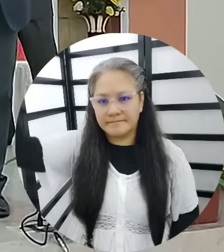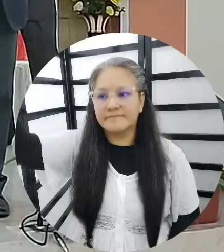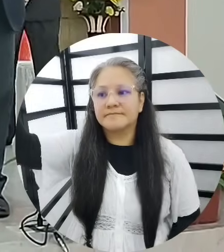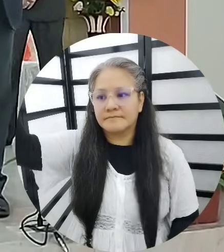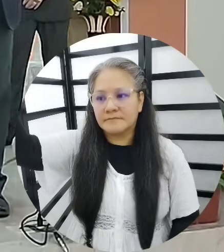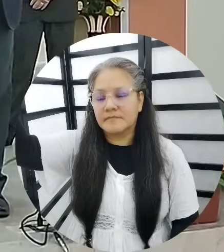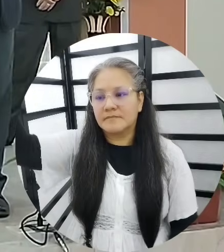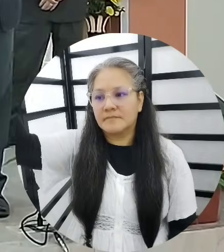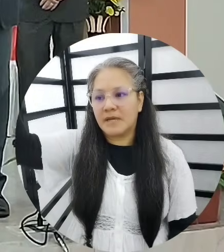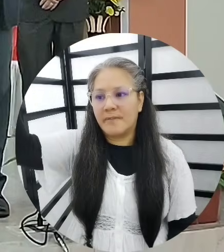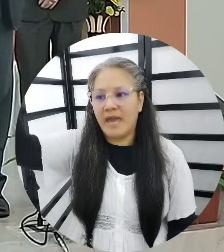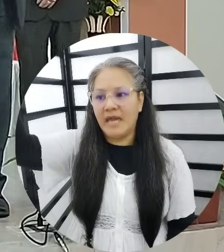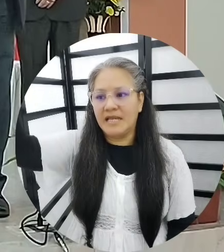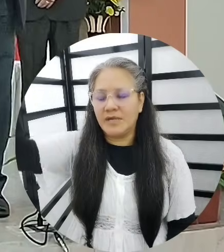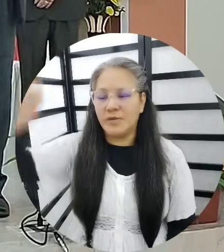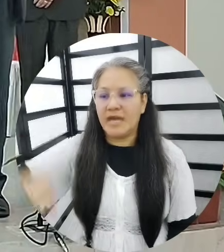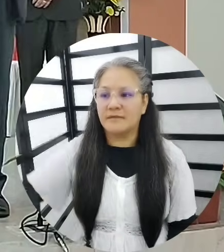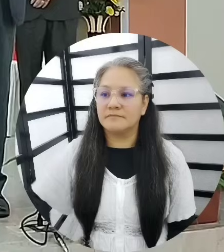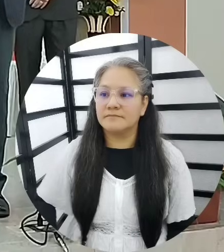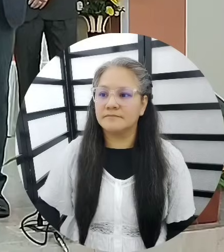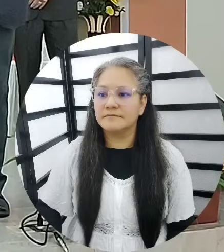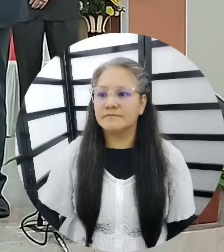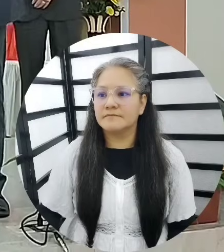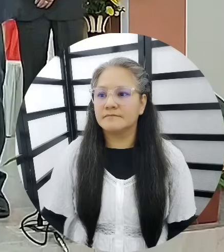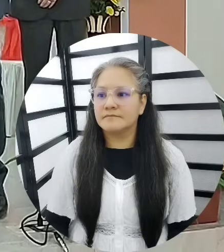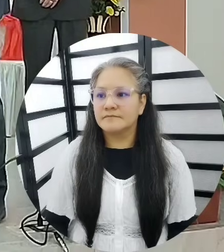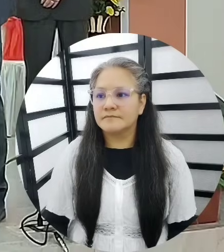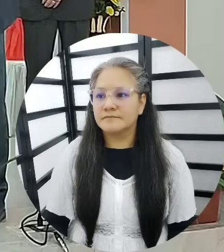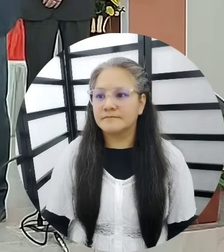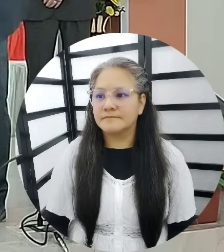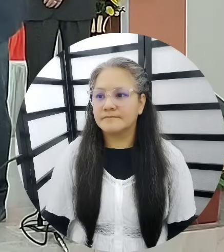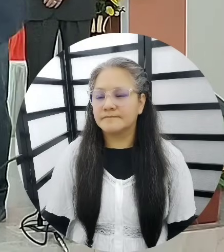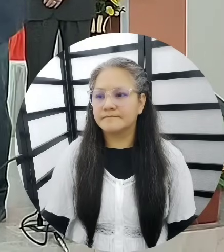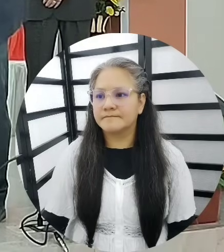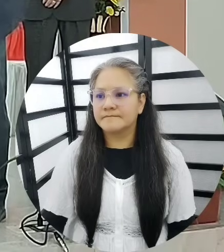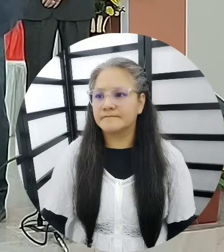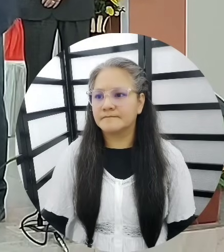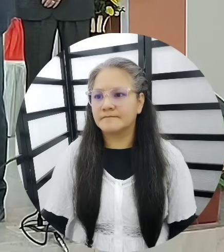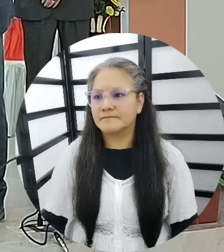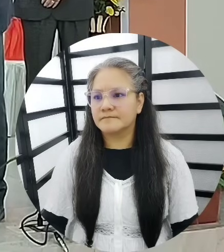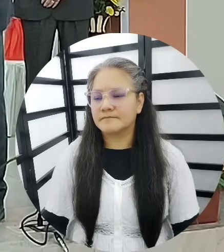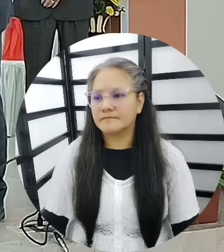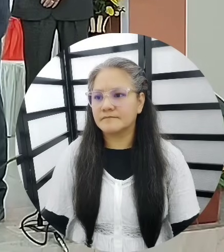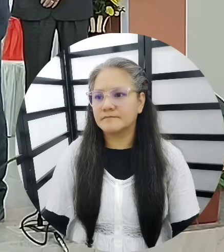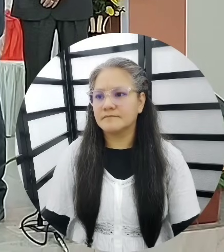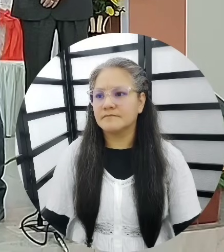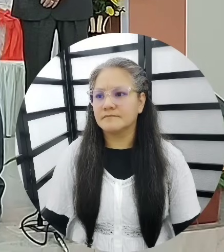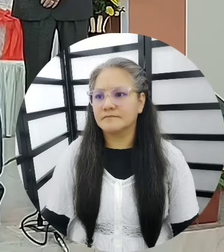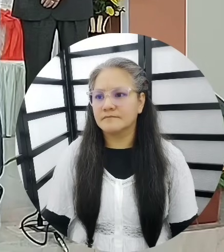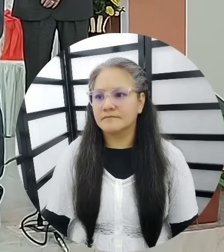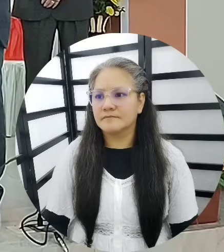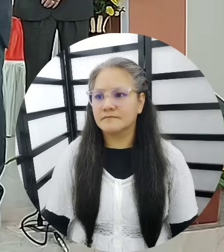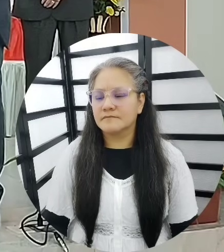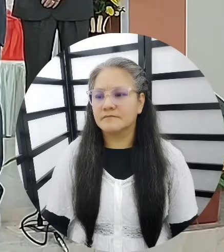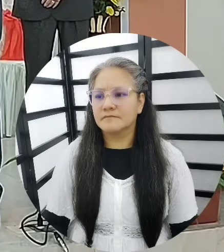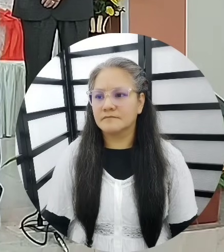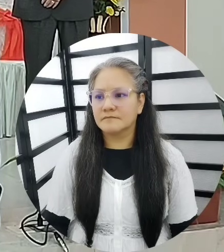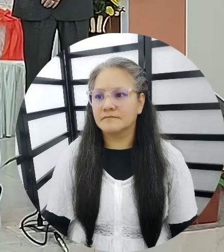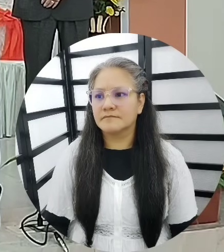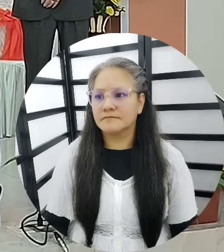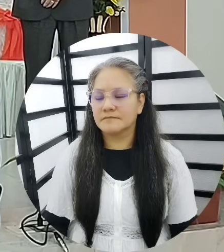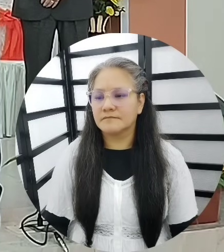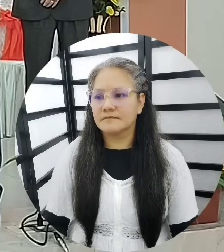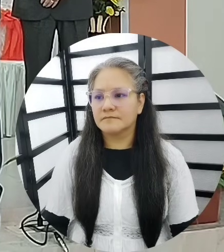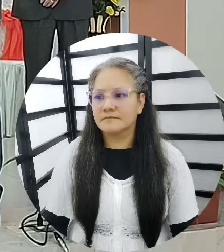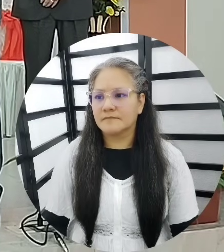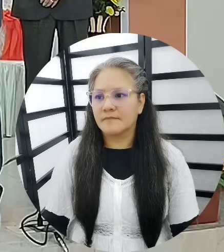lucha, de trabajo, de esfuerzo, de sacrificio, pero ustedes han estado unidos, ¿ah?, hombro a hombro con sus pastores